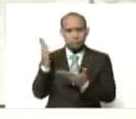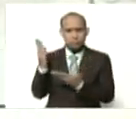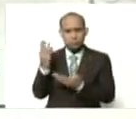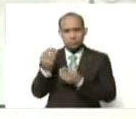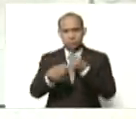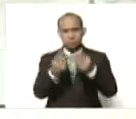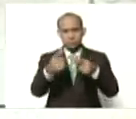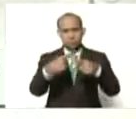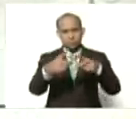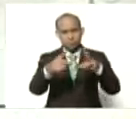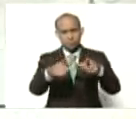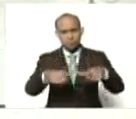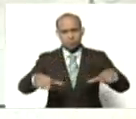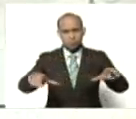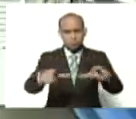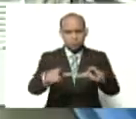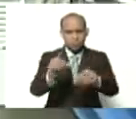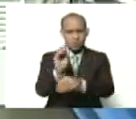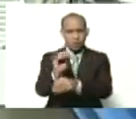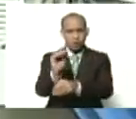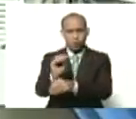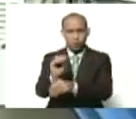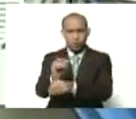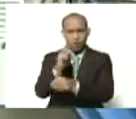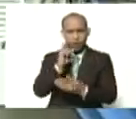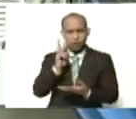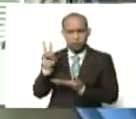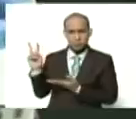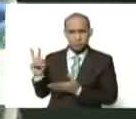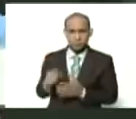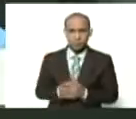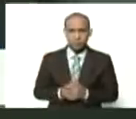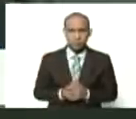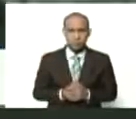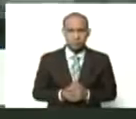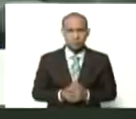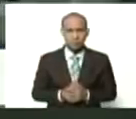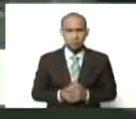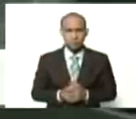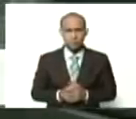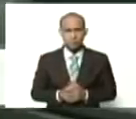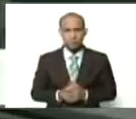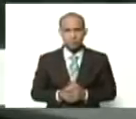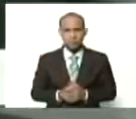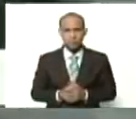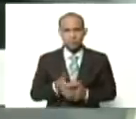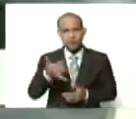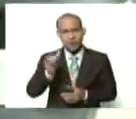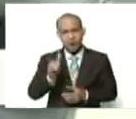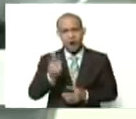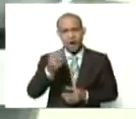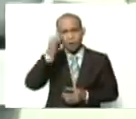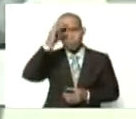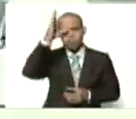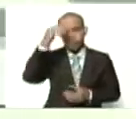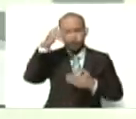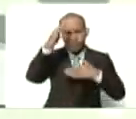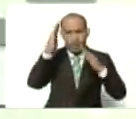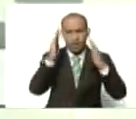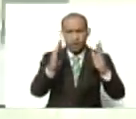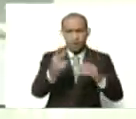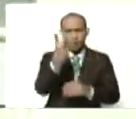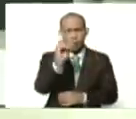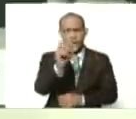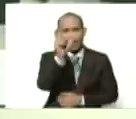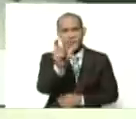de varias áreas. El área de quimioterapia, que es la que estamos viendo en este momento en la pantalla de televisión, que tiene la capacidad de atender